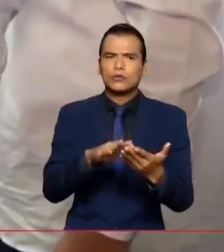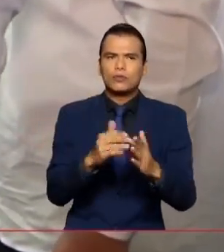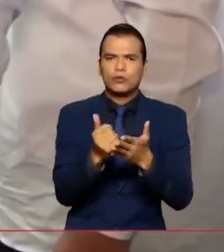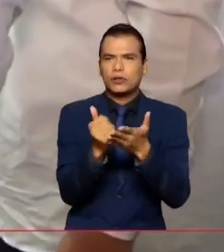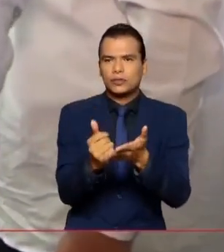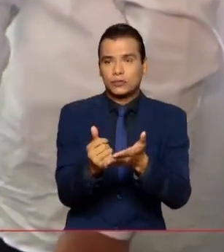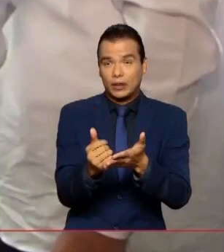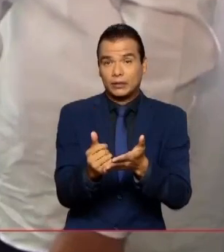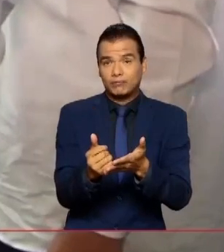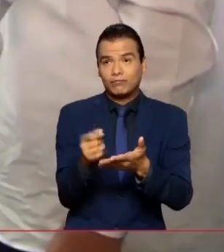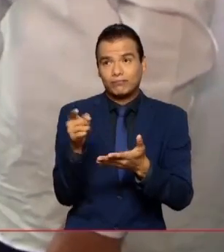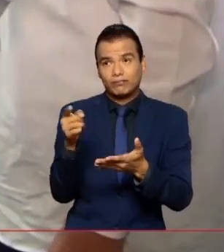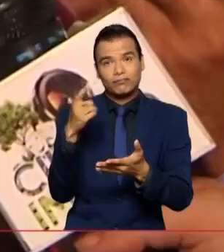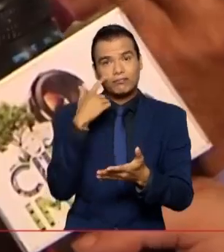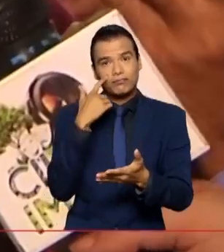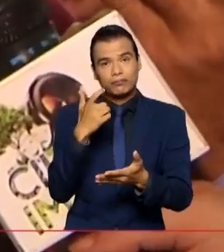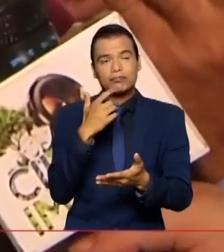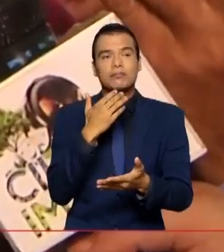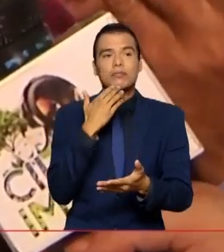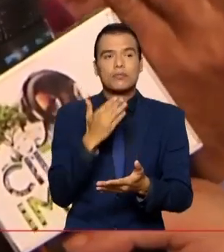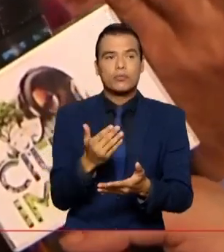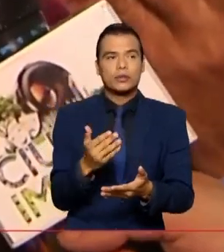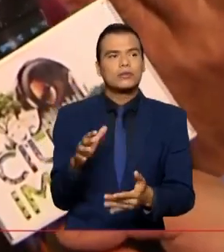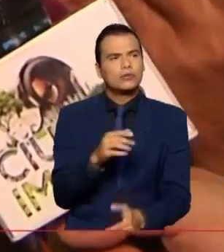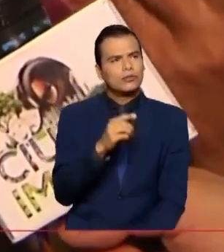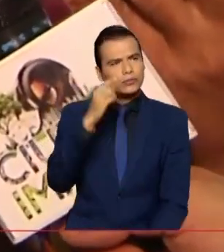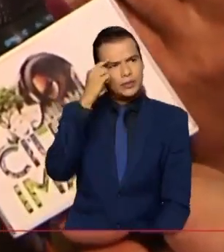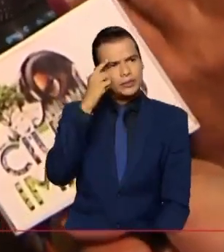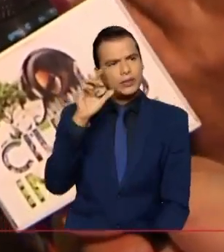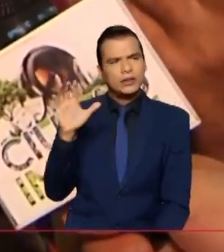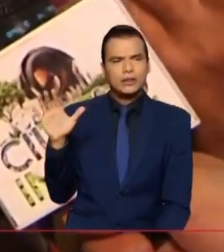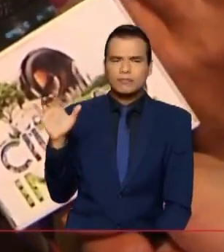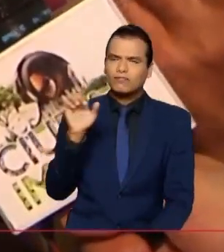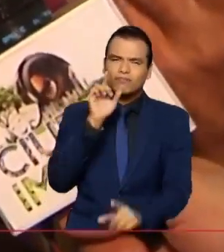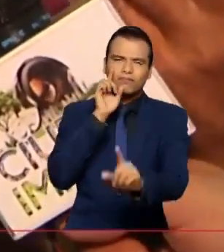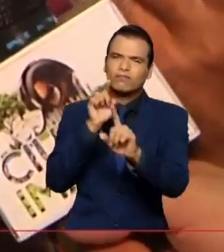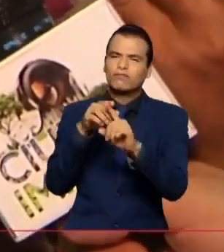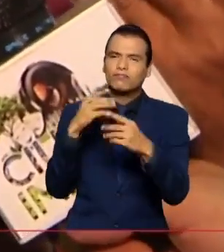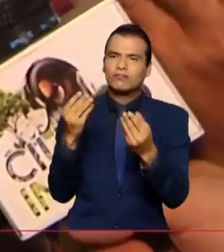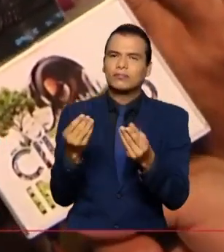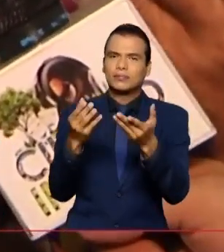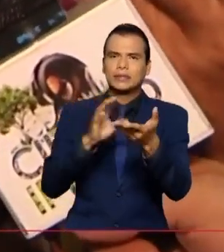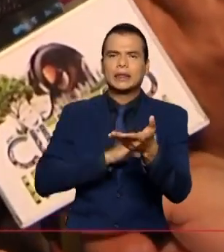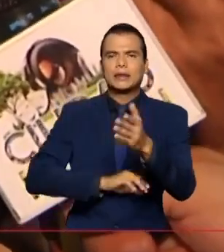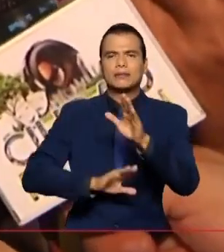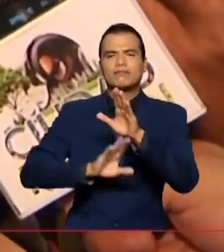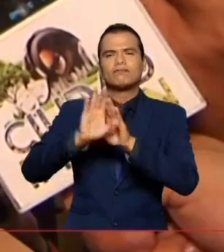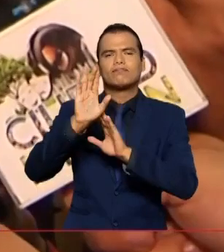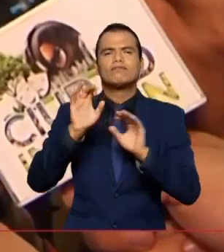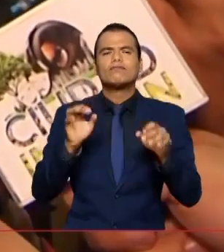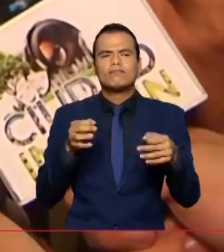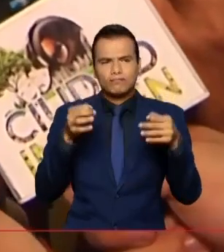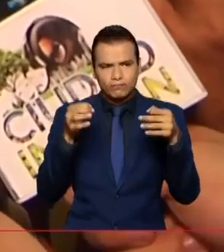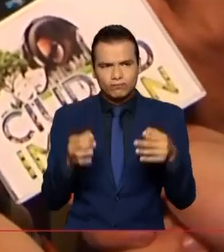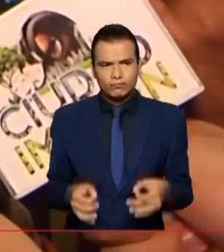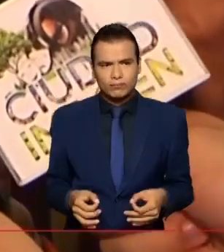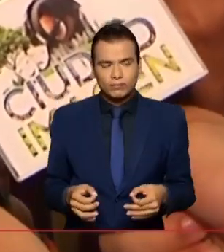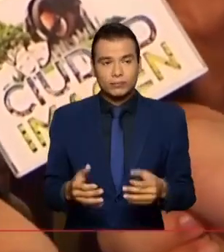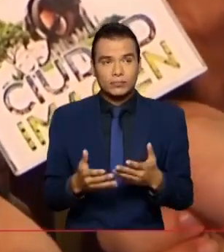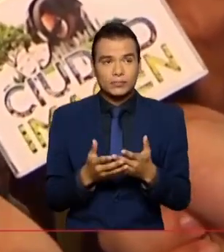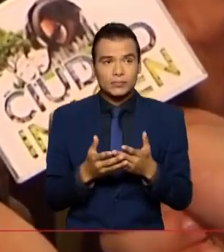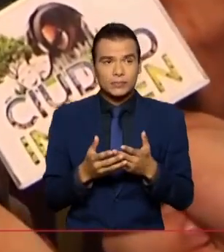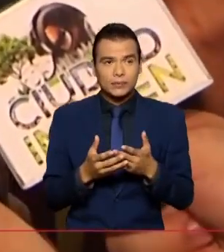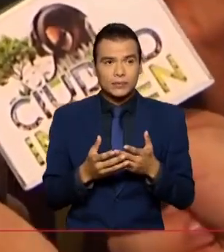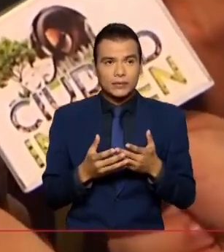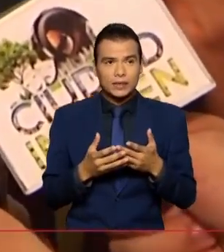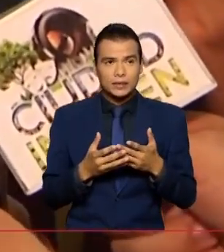deben entender que debemos trabajar en un solo rumbo, sacar la ciudad adelante, y que todos deben entender, como se lo he hecho saber a muchas personas